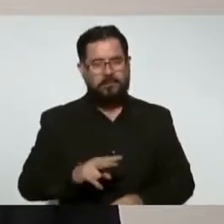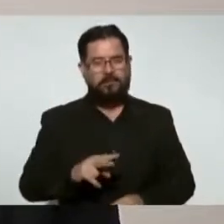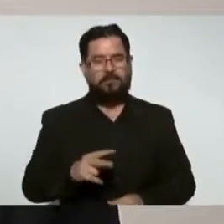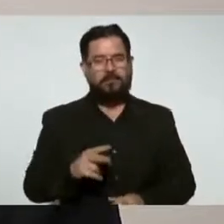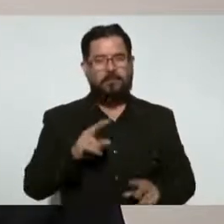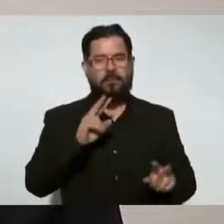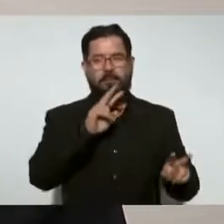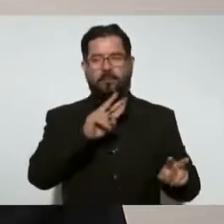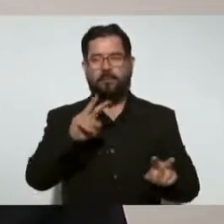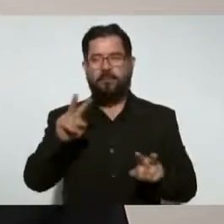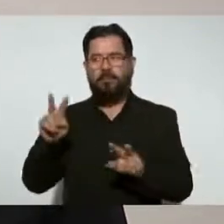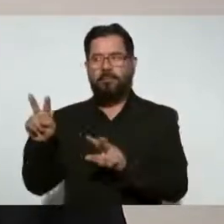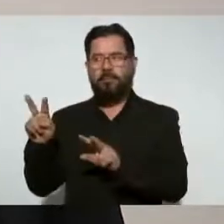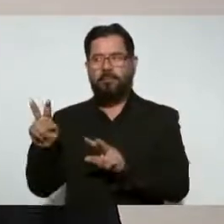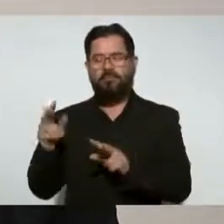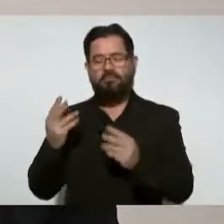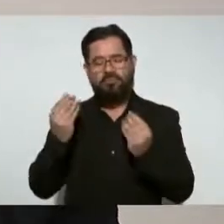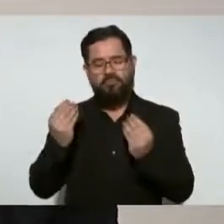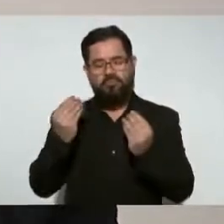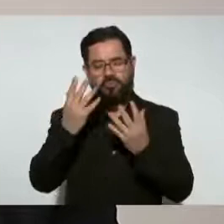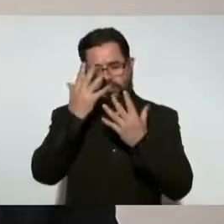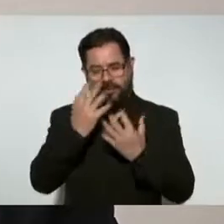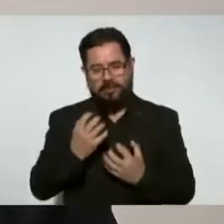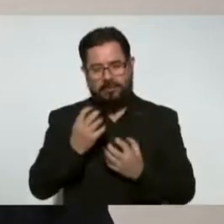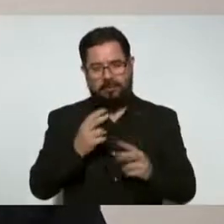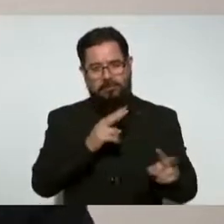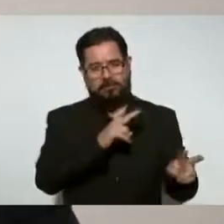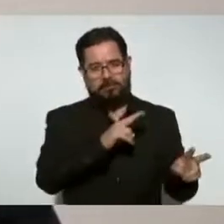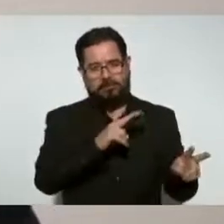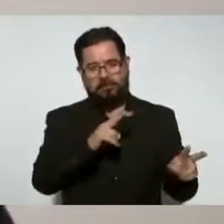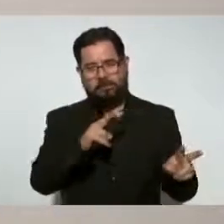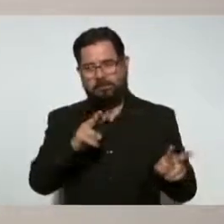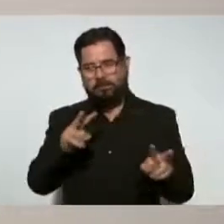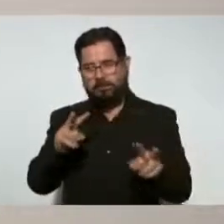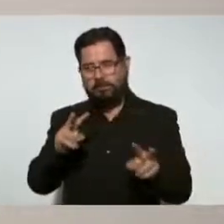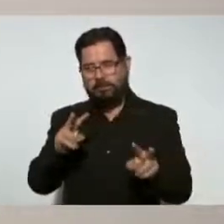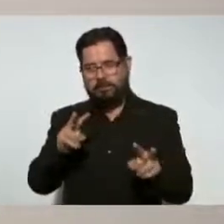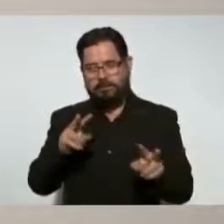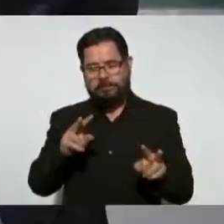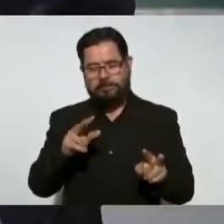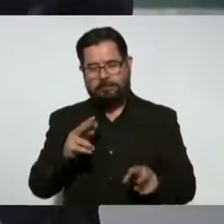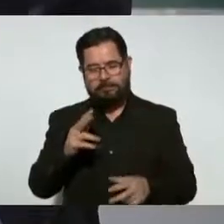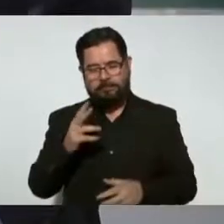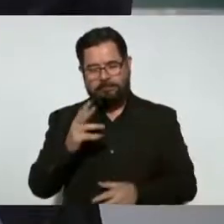tristeza, muchas desgracias, y ahora